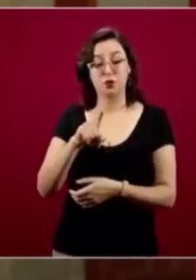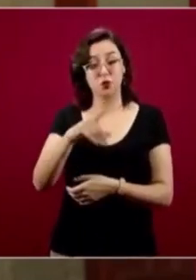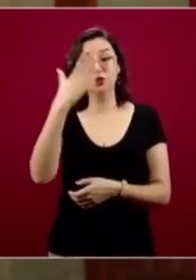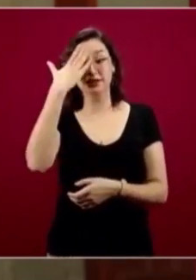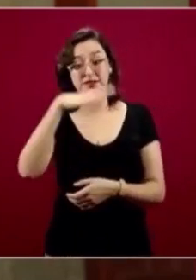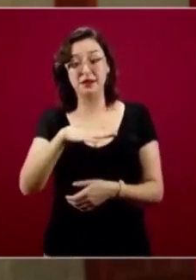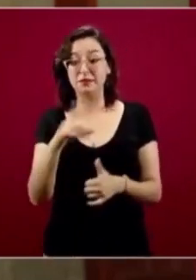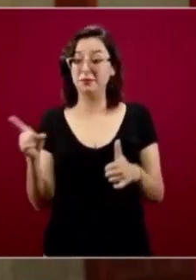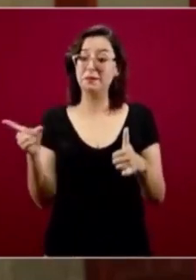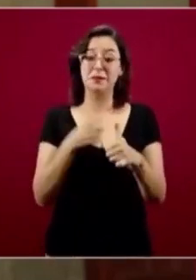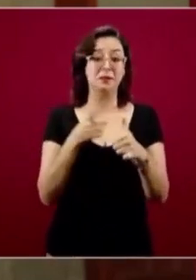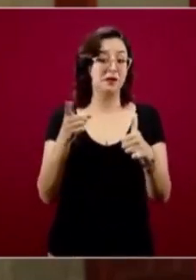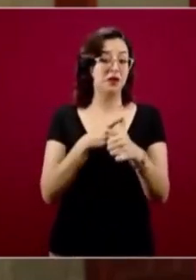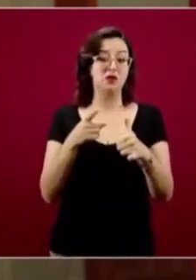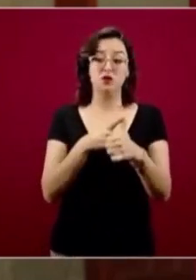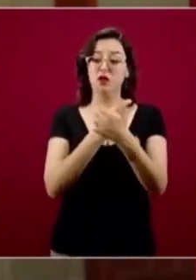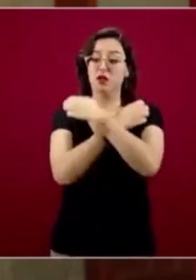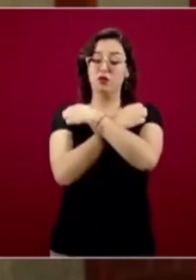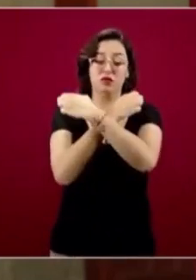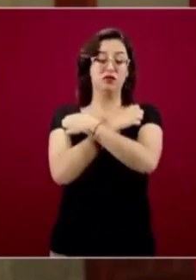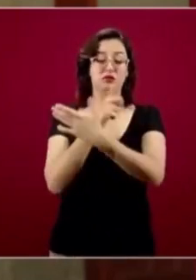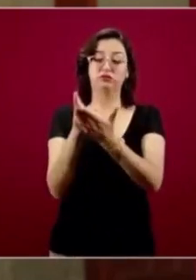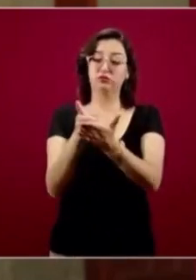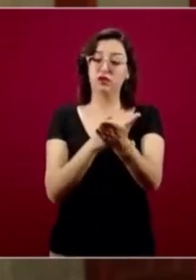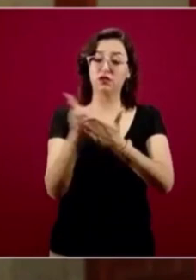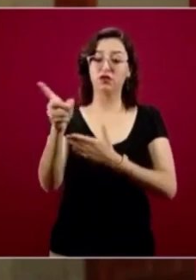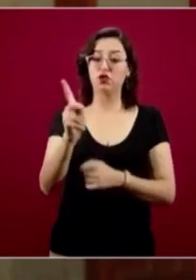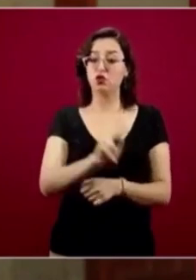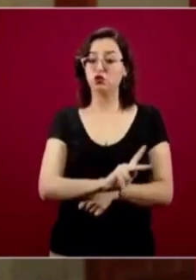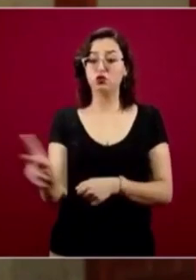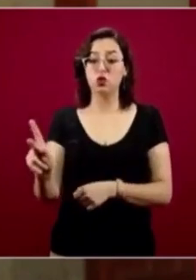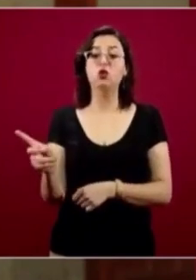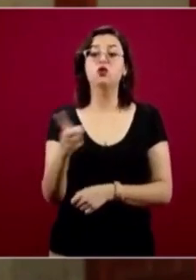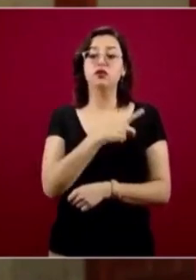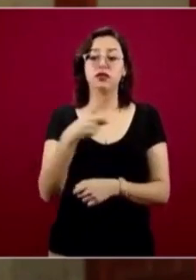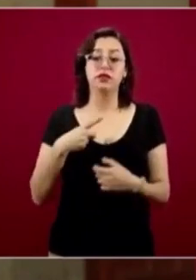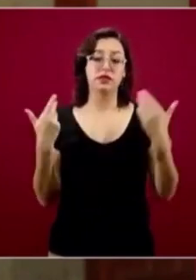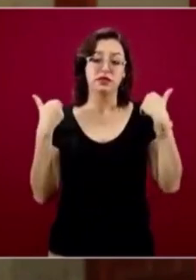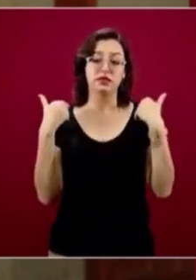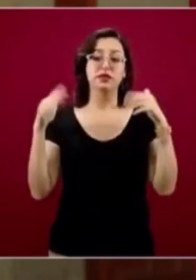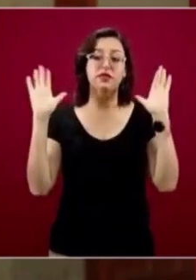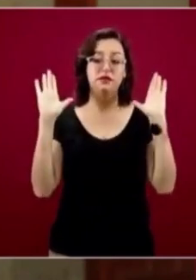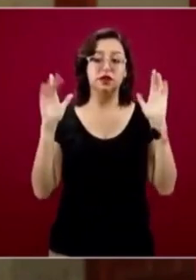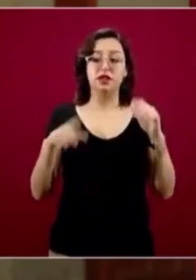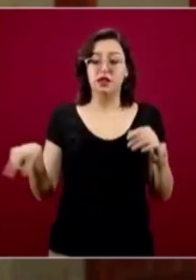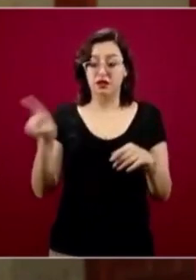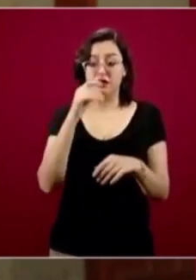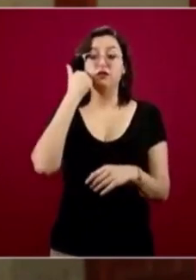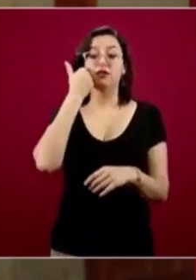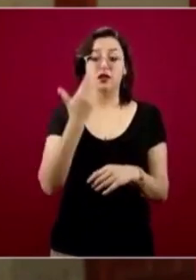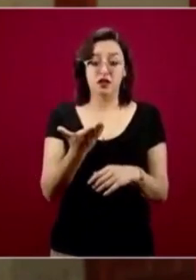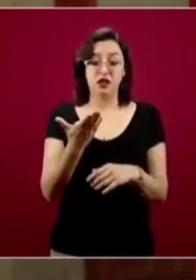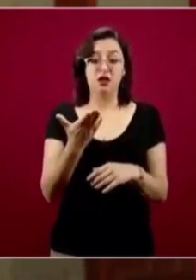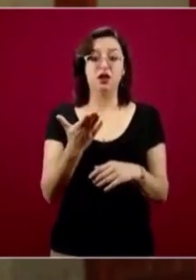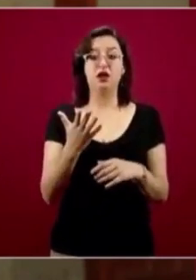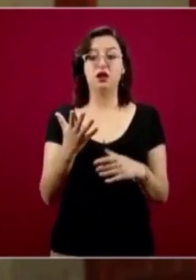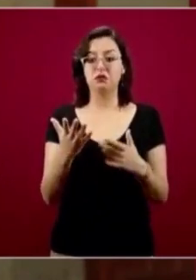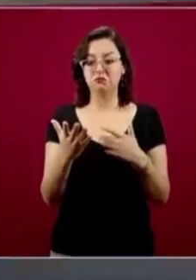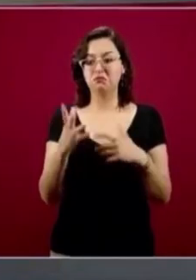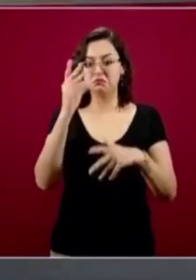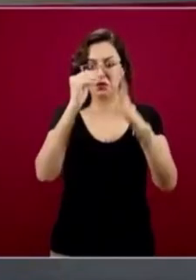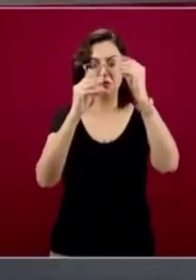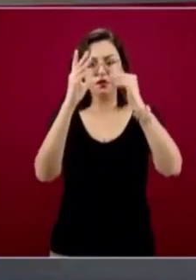la educación como un derecho que deben poder ejercer todos aquellos que aspiran a hacer su vida más digna y